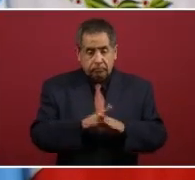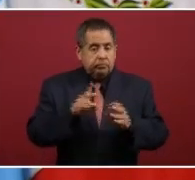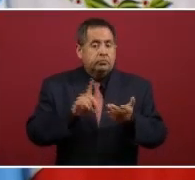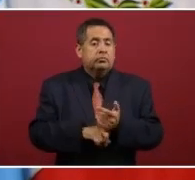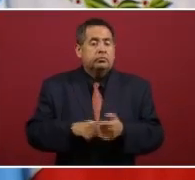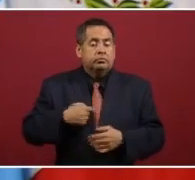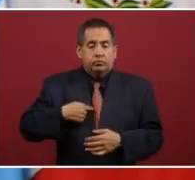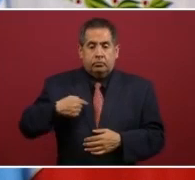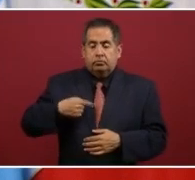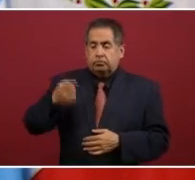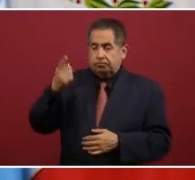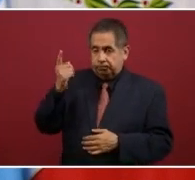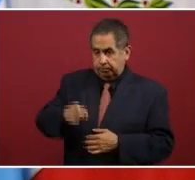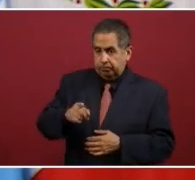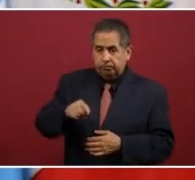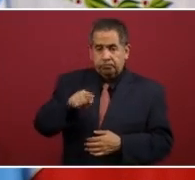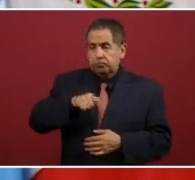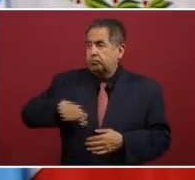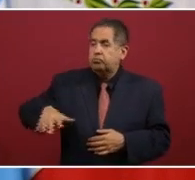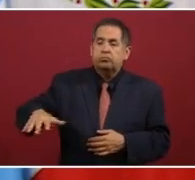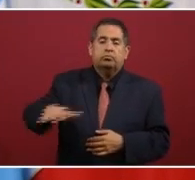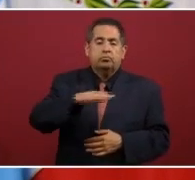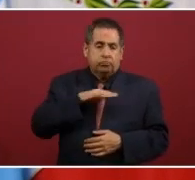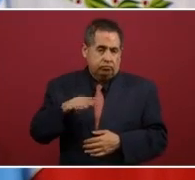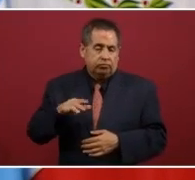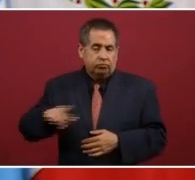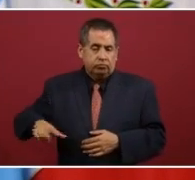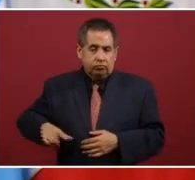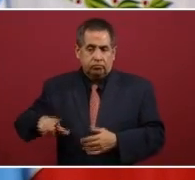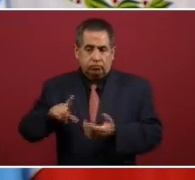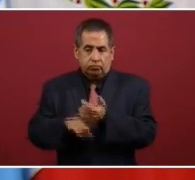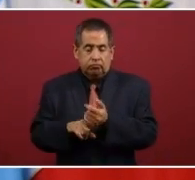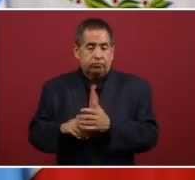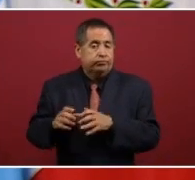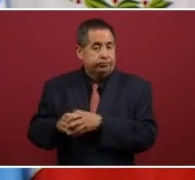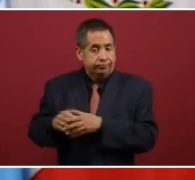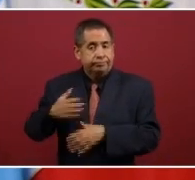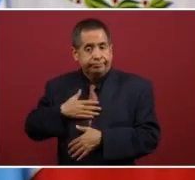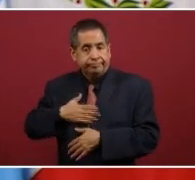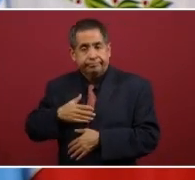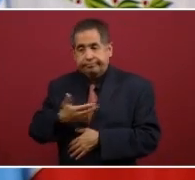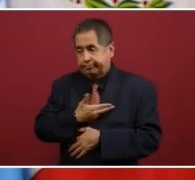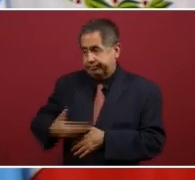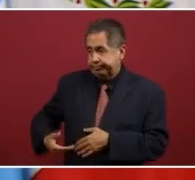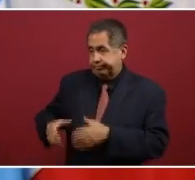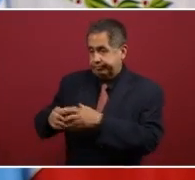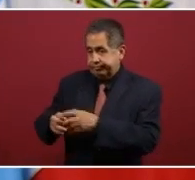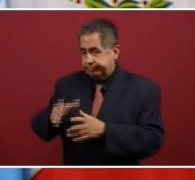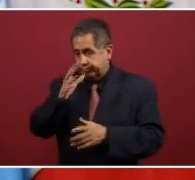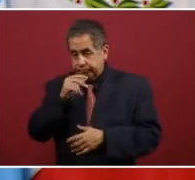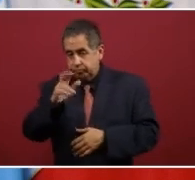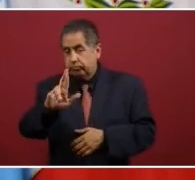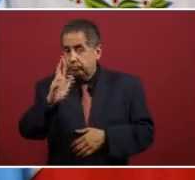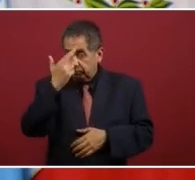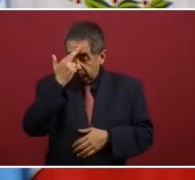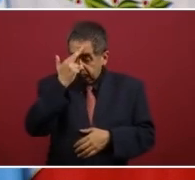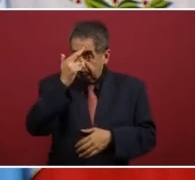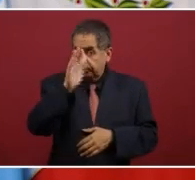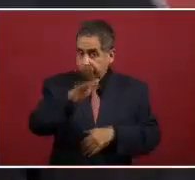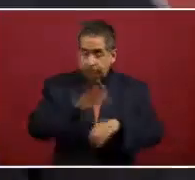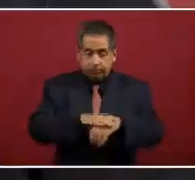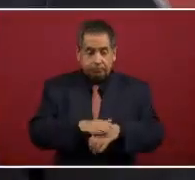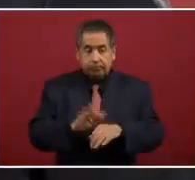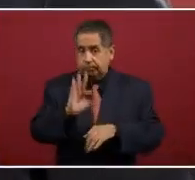que tienen los servidores públicos del Ejecutivo, porque no olvidemos que